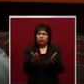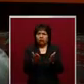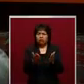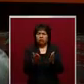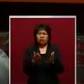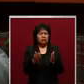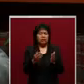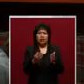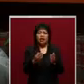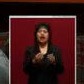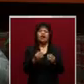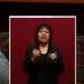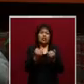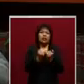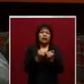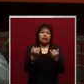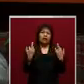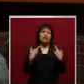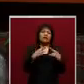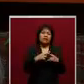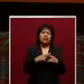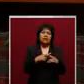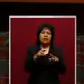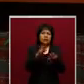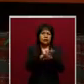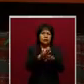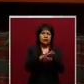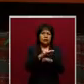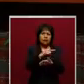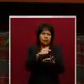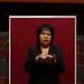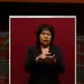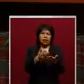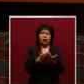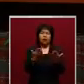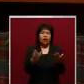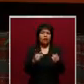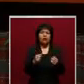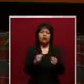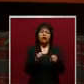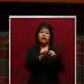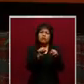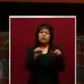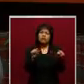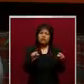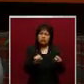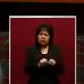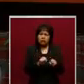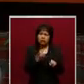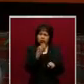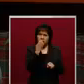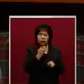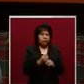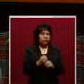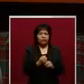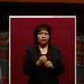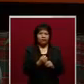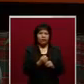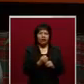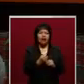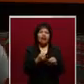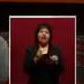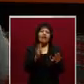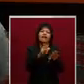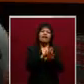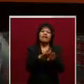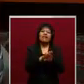el salón de clases, sino situarnos ahora en la casa. Entonces, es un cambio